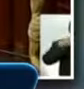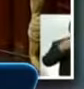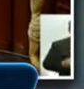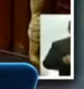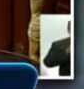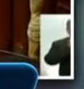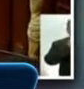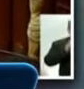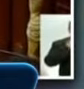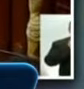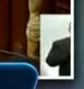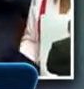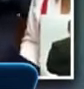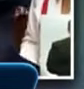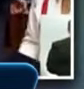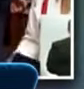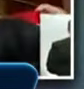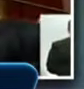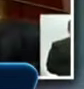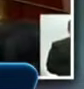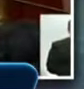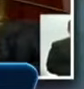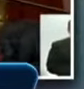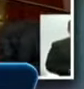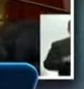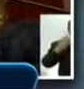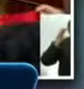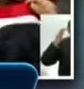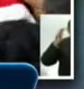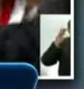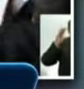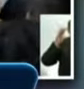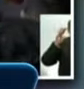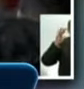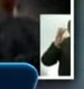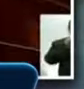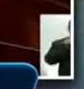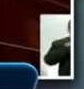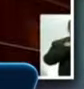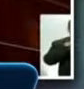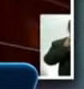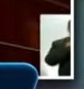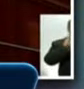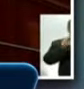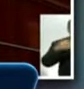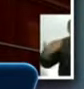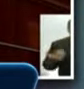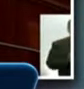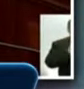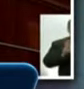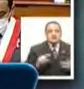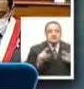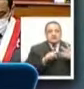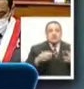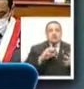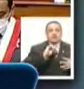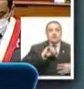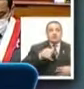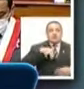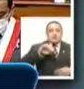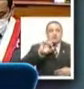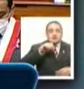para poder establecer una mayoría a favor del gobierno y las coaliciones